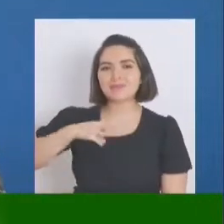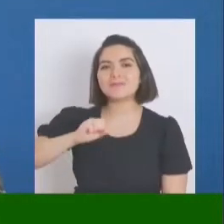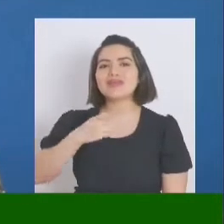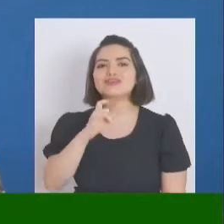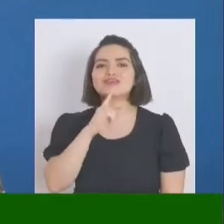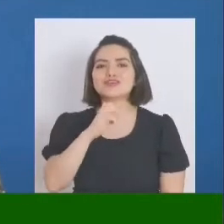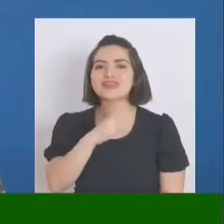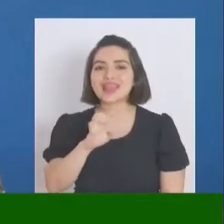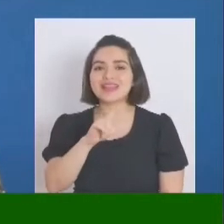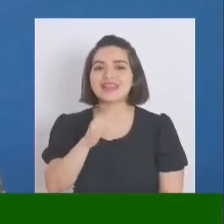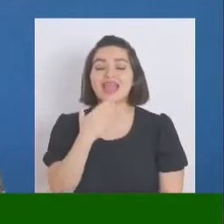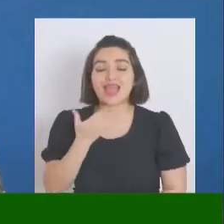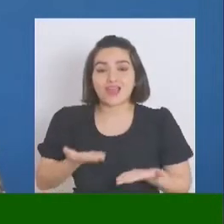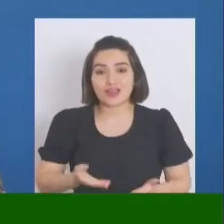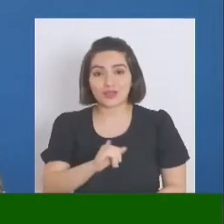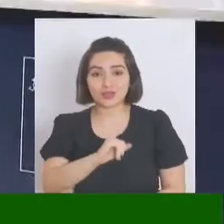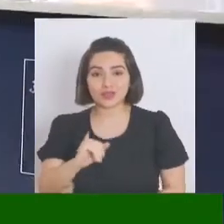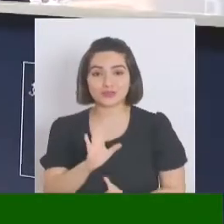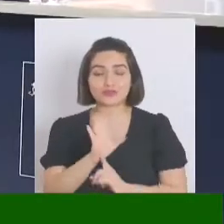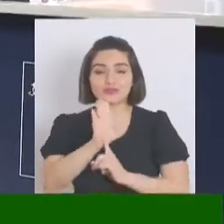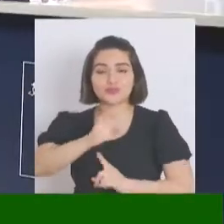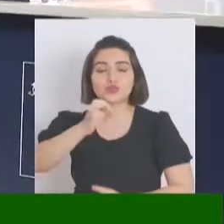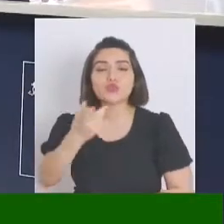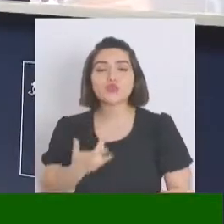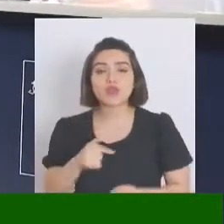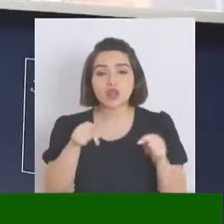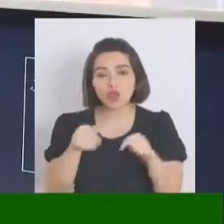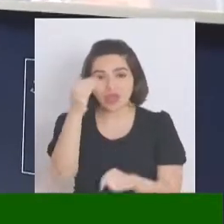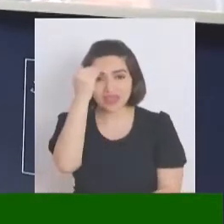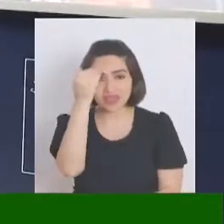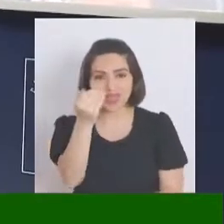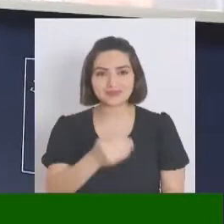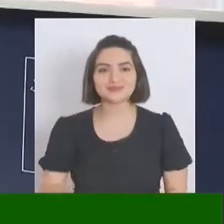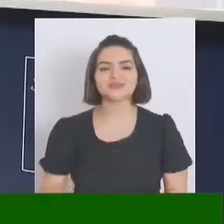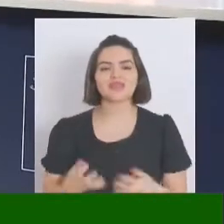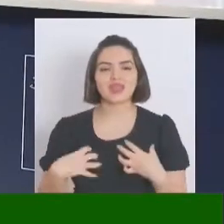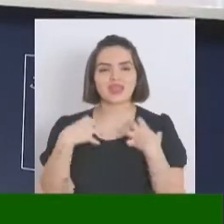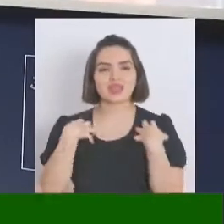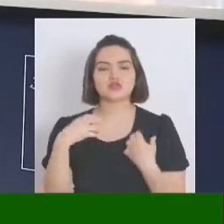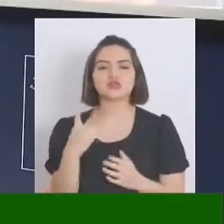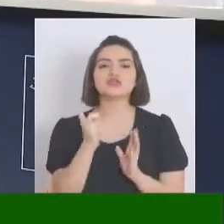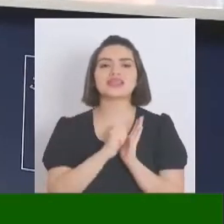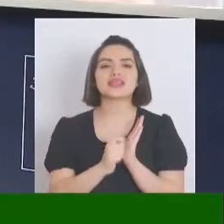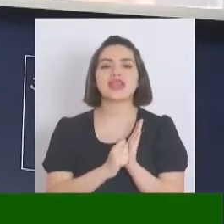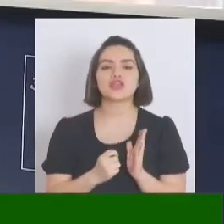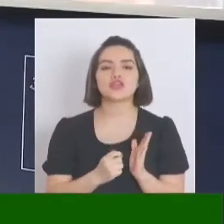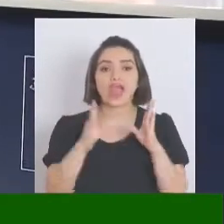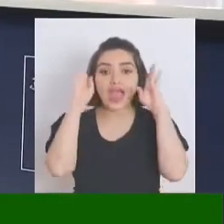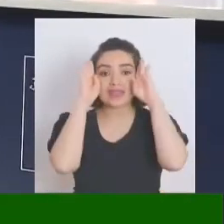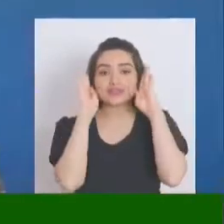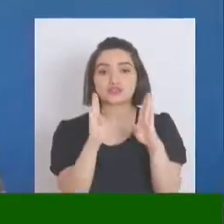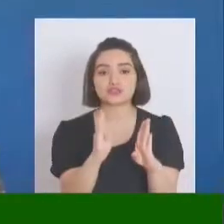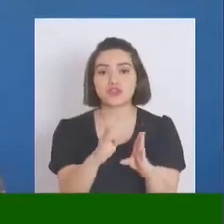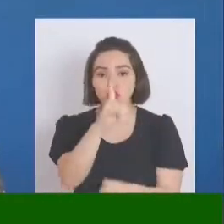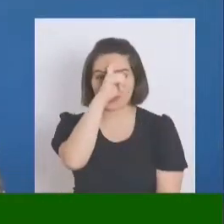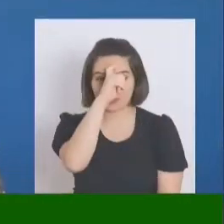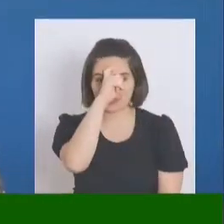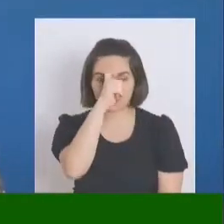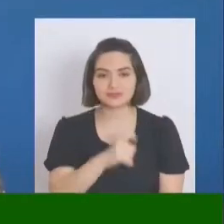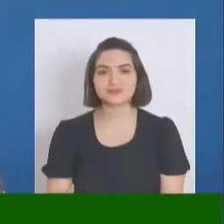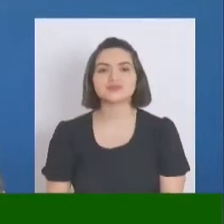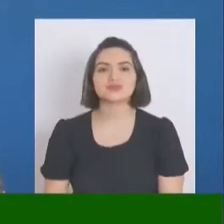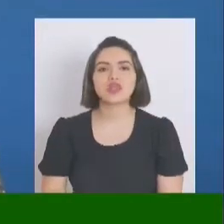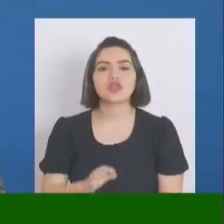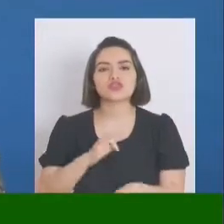A continuación vamos a dar a conocer las cifras del día de hoy a cargo del subsecretario de Redes Asistenciales,